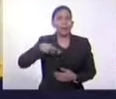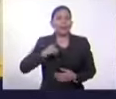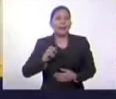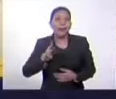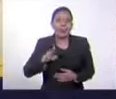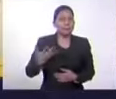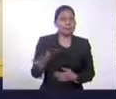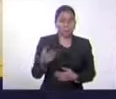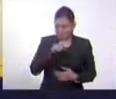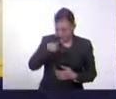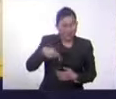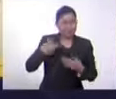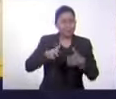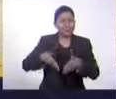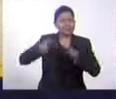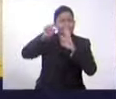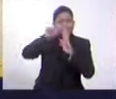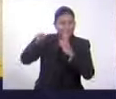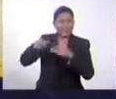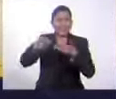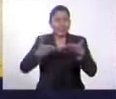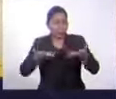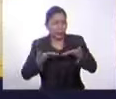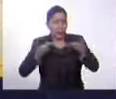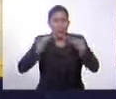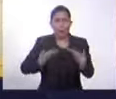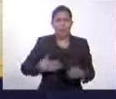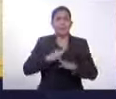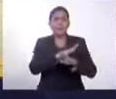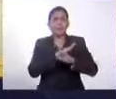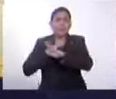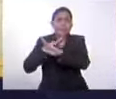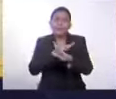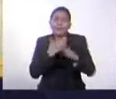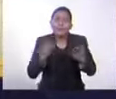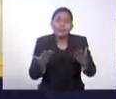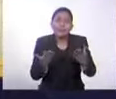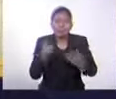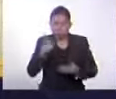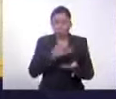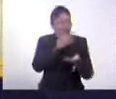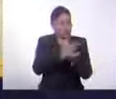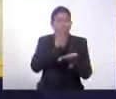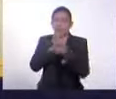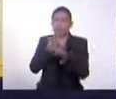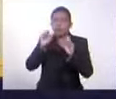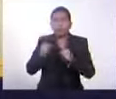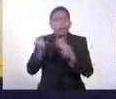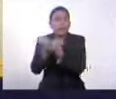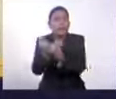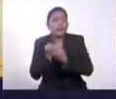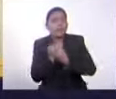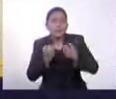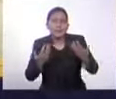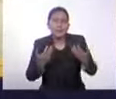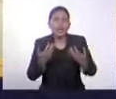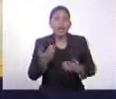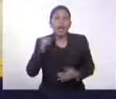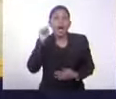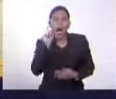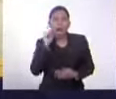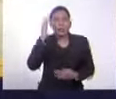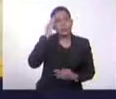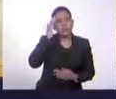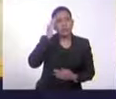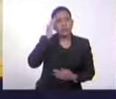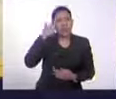¿verdad? Tanto de los derechos humanos también, hablamos de medicina legal y otras instituciones de apoyo que te permiten, ¿verdad? Si